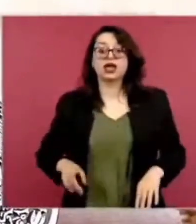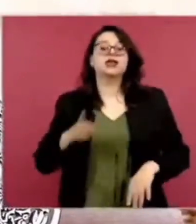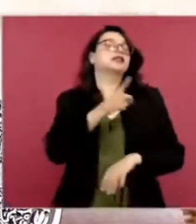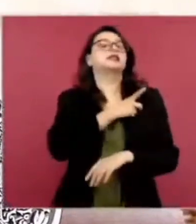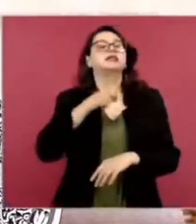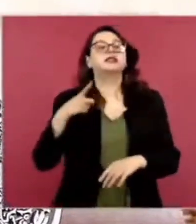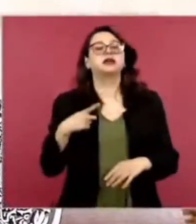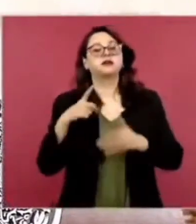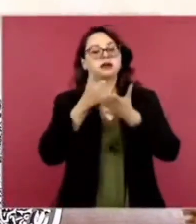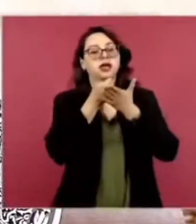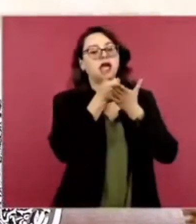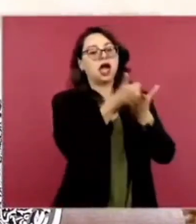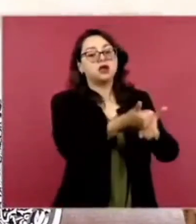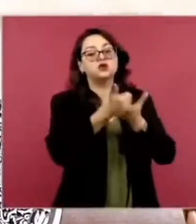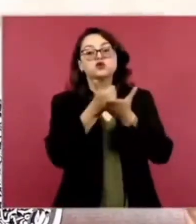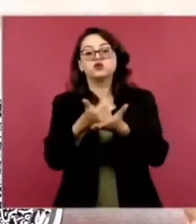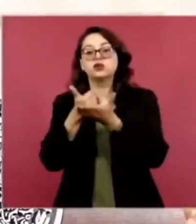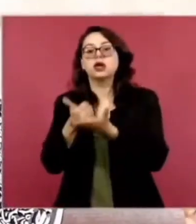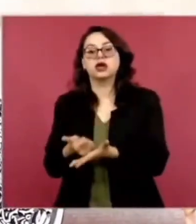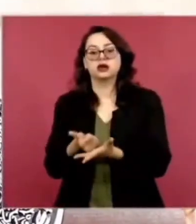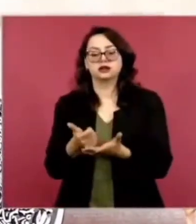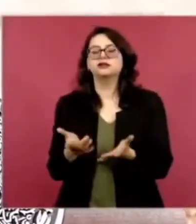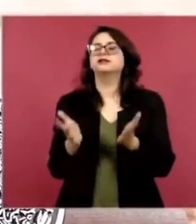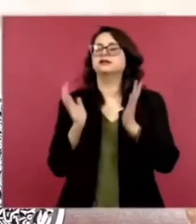ayudemos. Lo están haciendo.